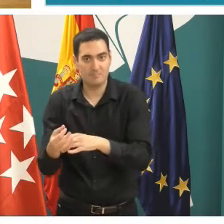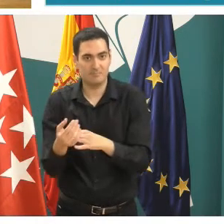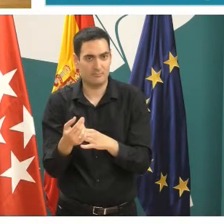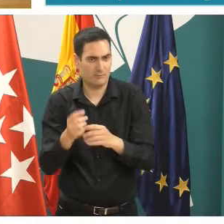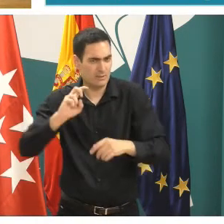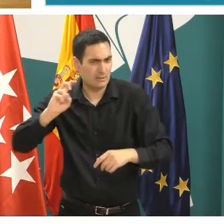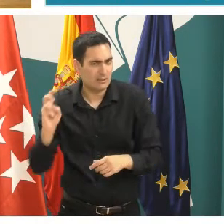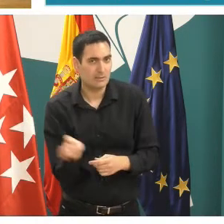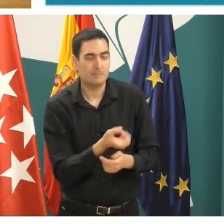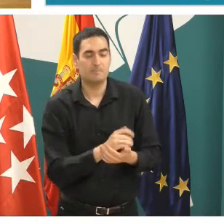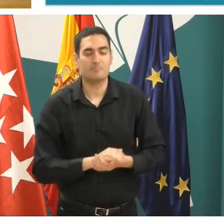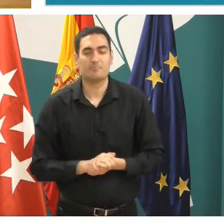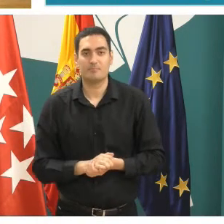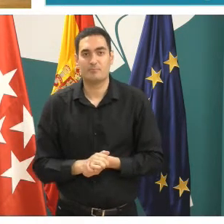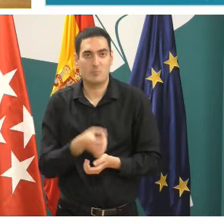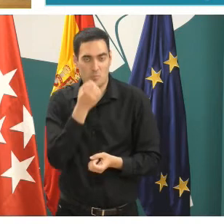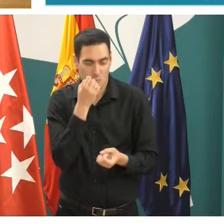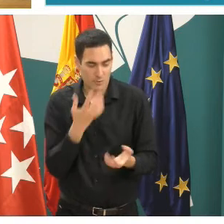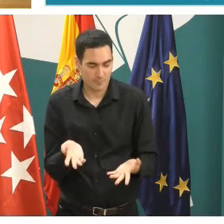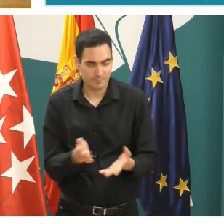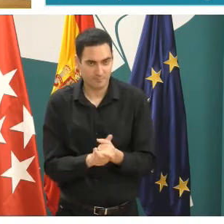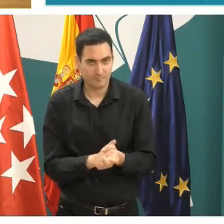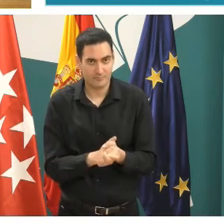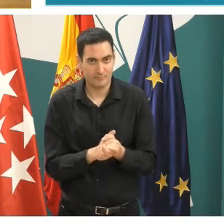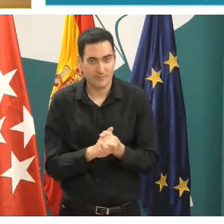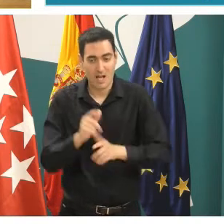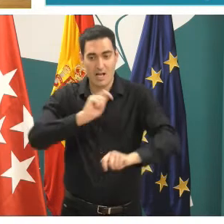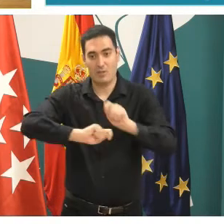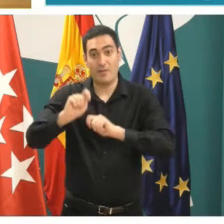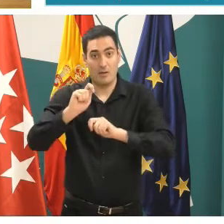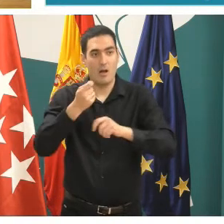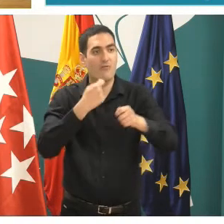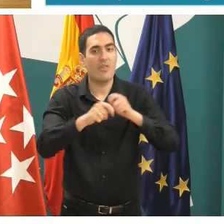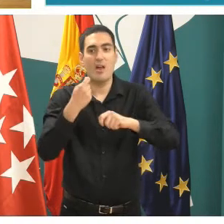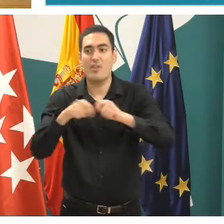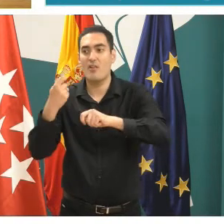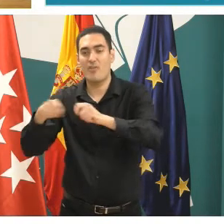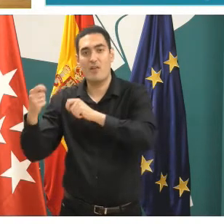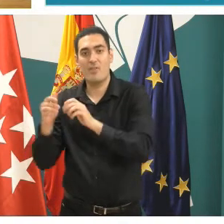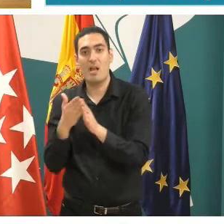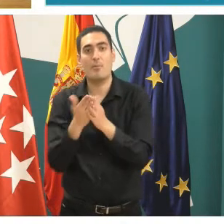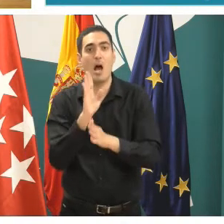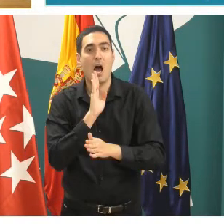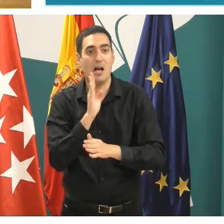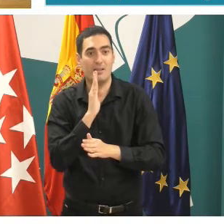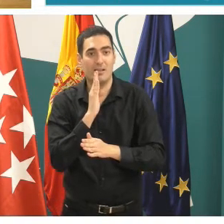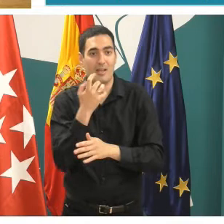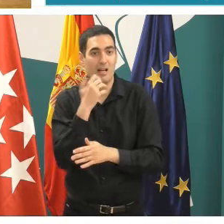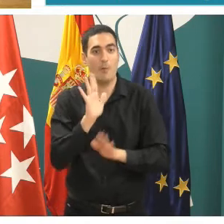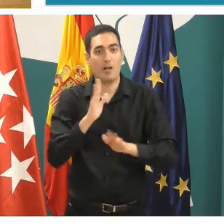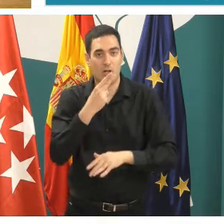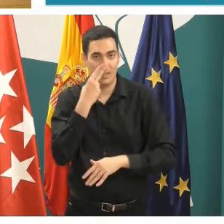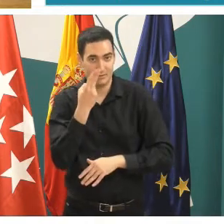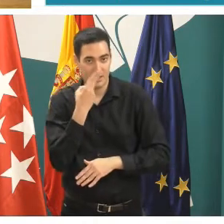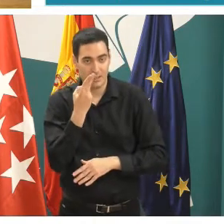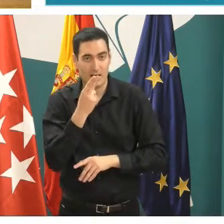tal, que bueno, pues que los venden las asociaciones. Los libros es el libro que os estábamos comentando, de Raras pero Interesantes, de